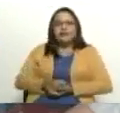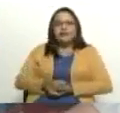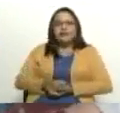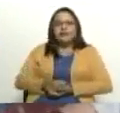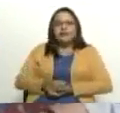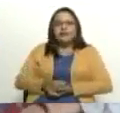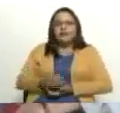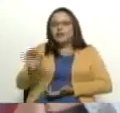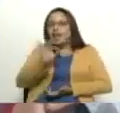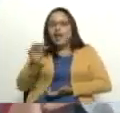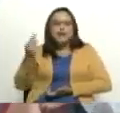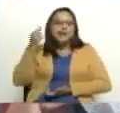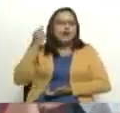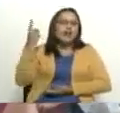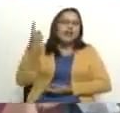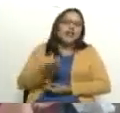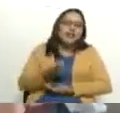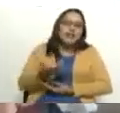mujer tiene que